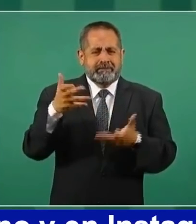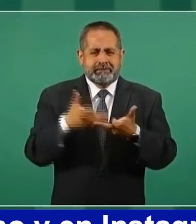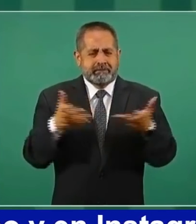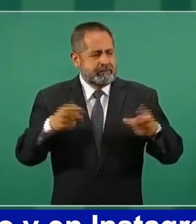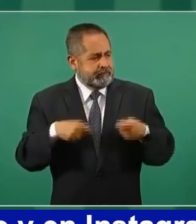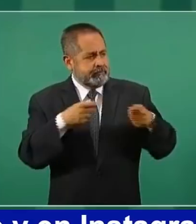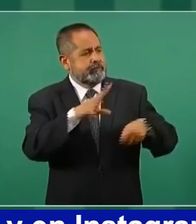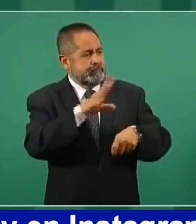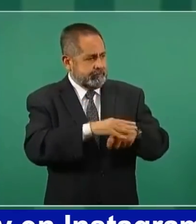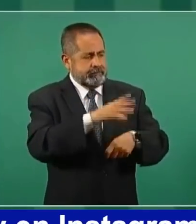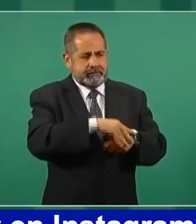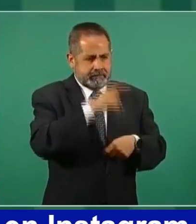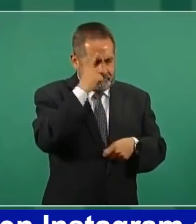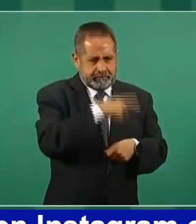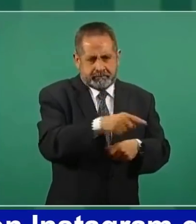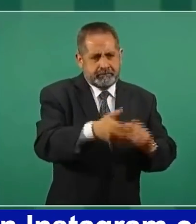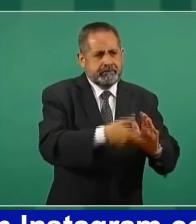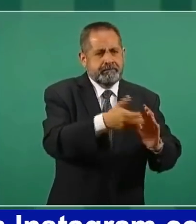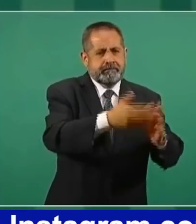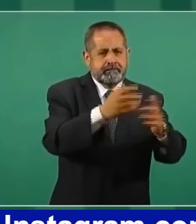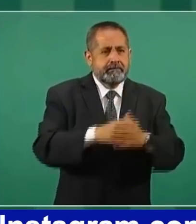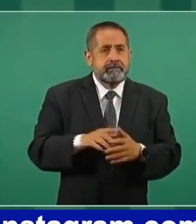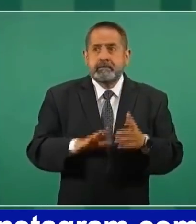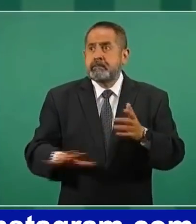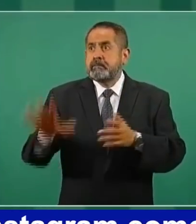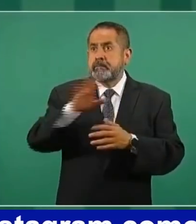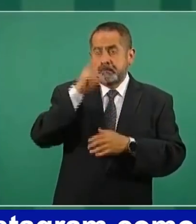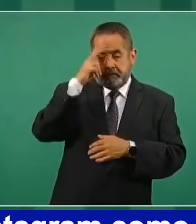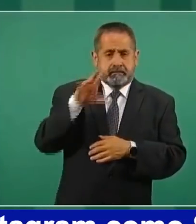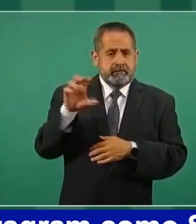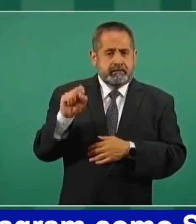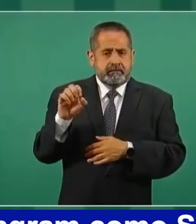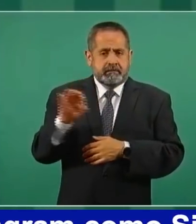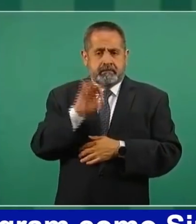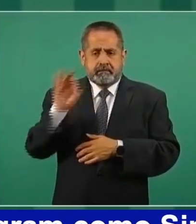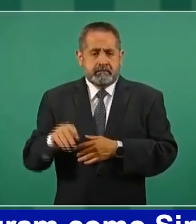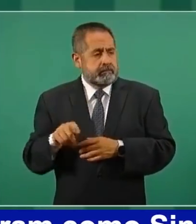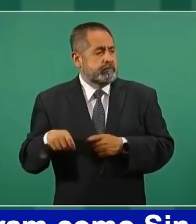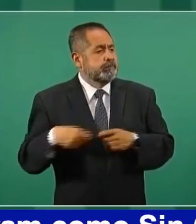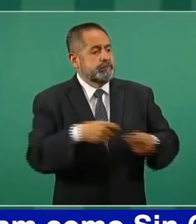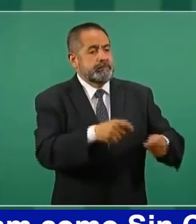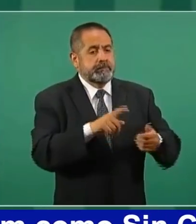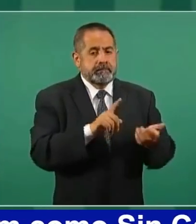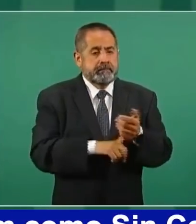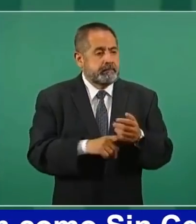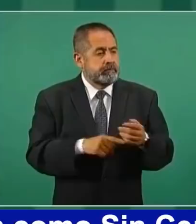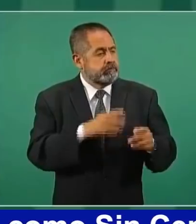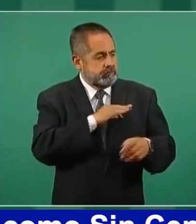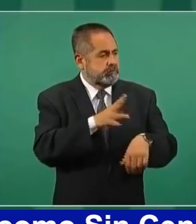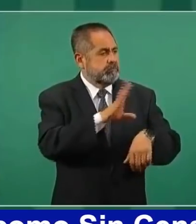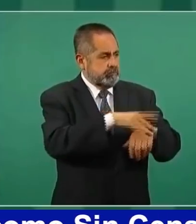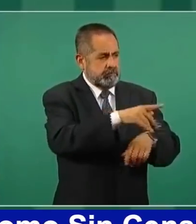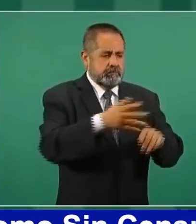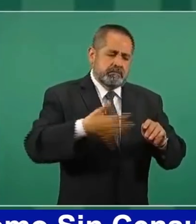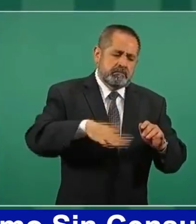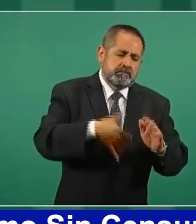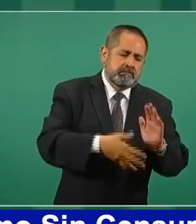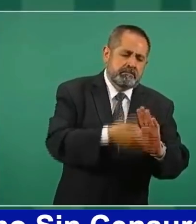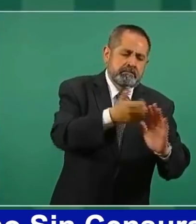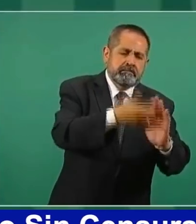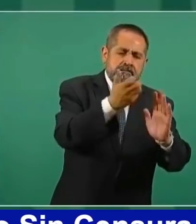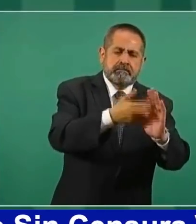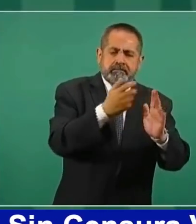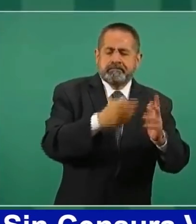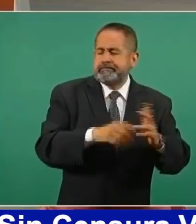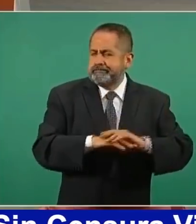nacional. El 60% del territorio nacional se concesionó para la minería.